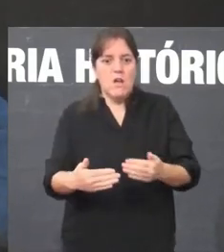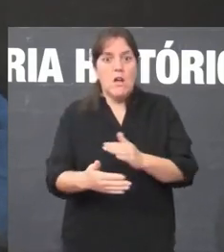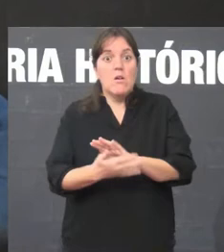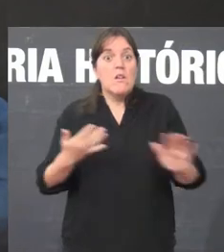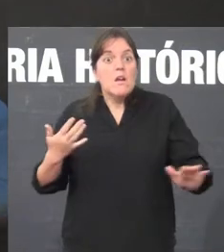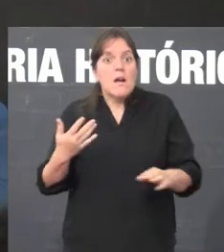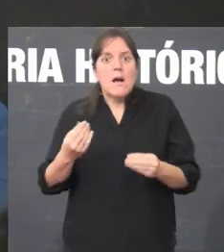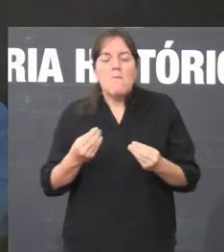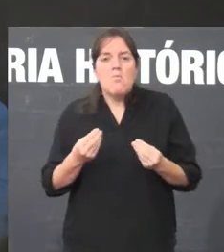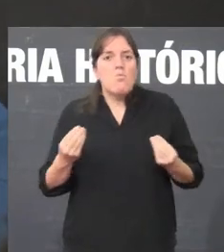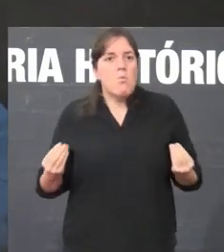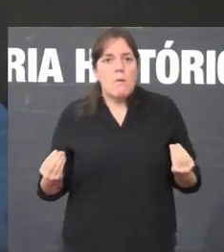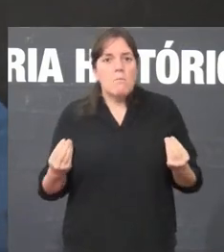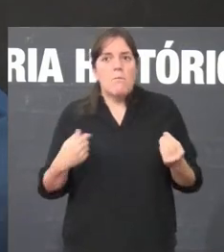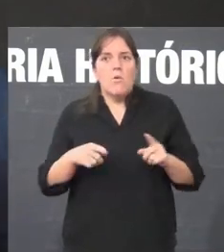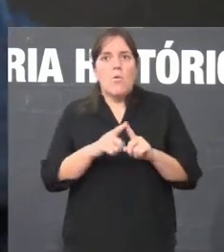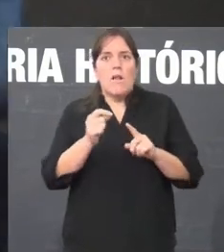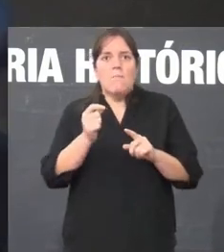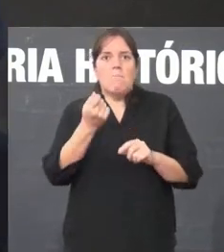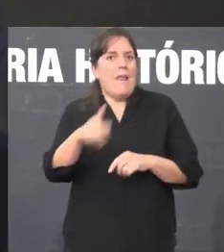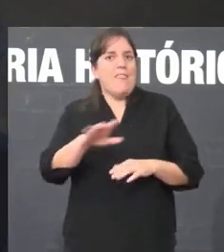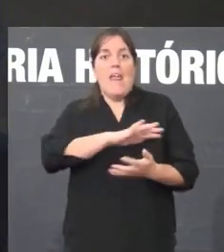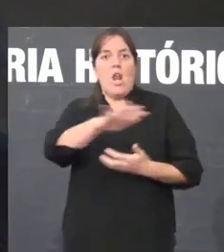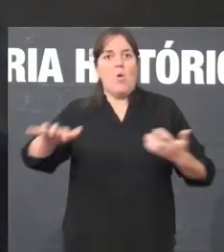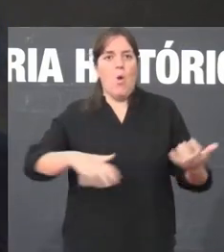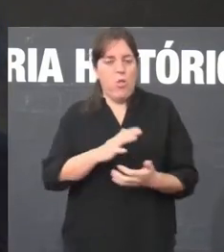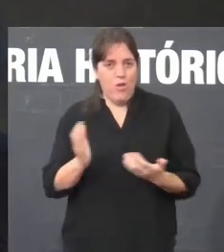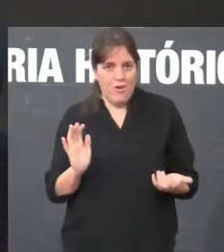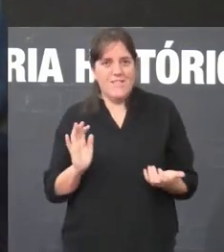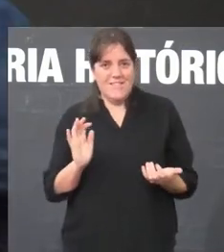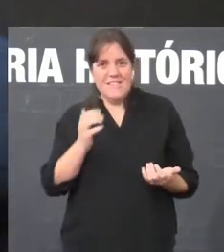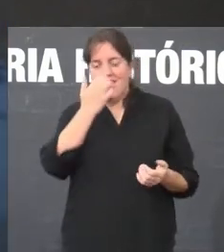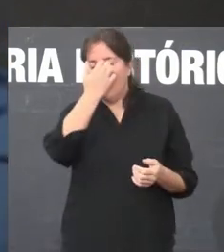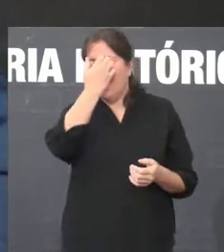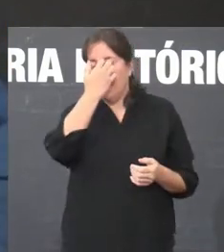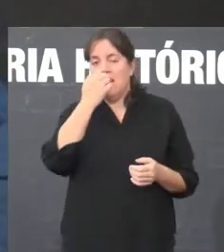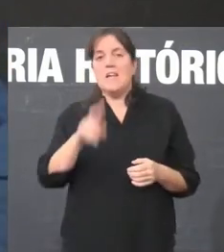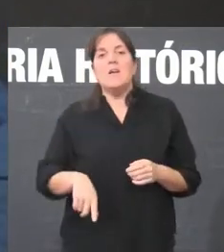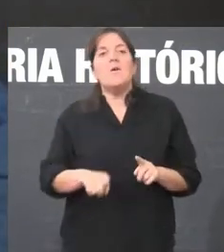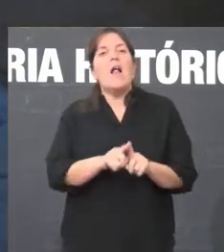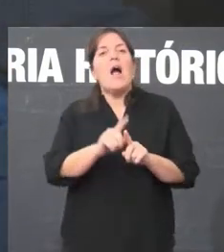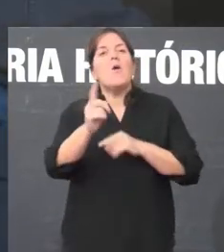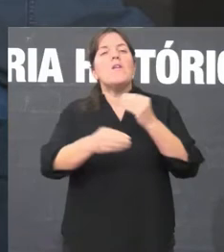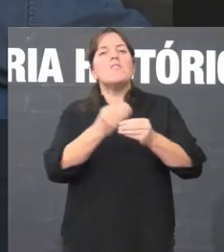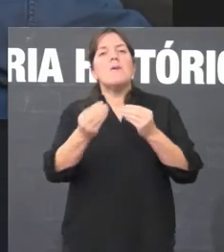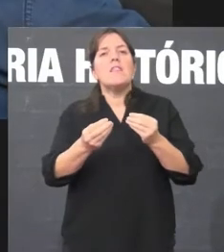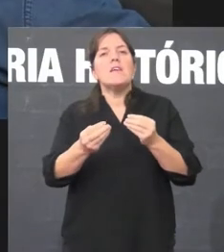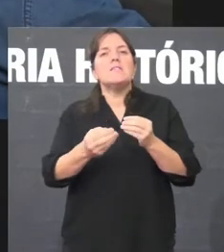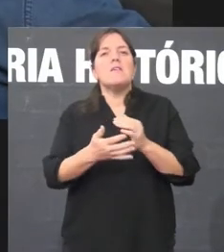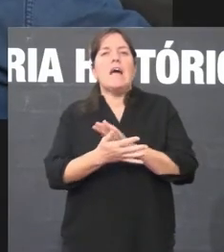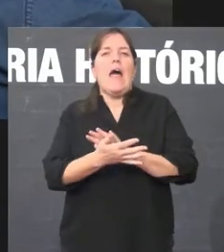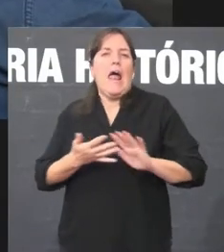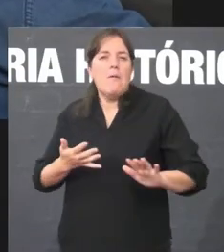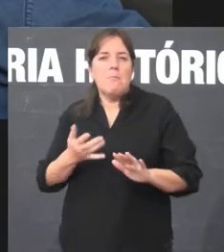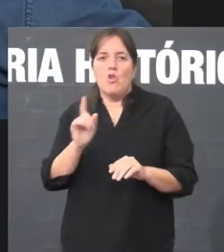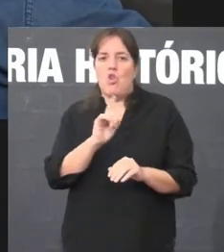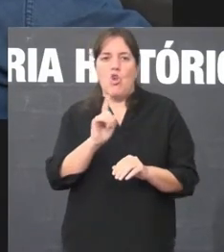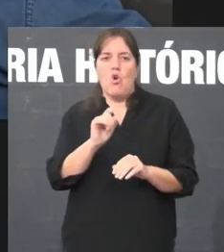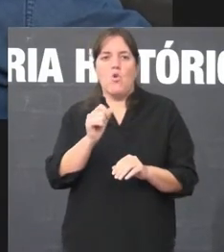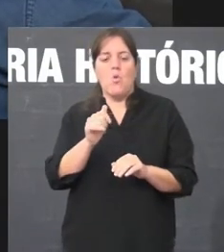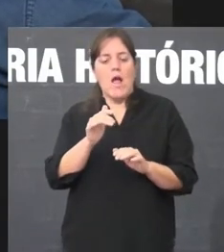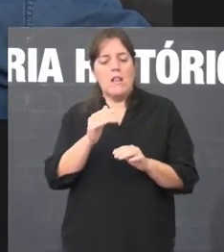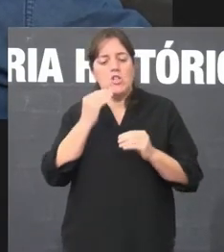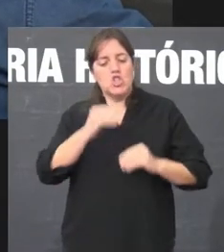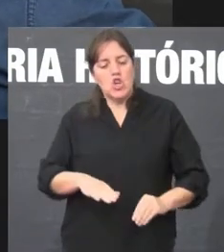se vive es una revolución. A veces no se acelera tanto como para que se viva